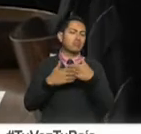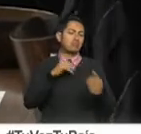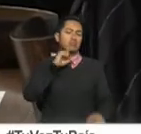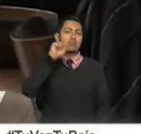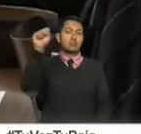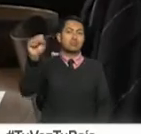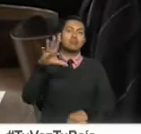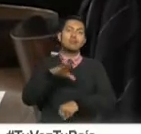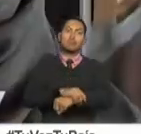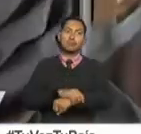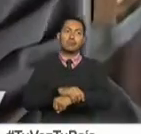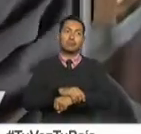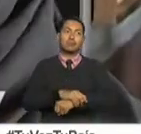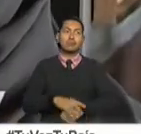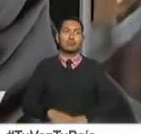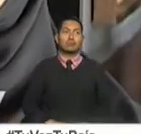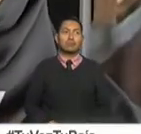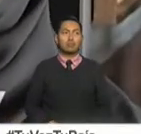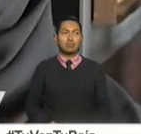sido detenidas.